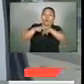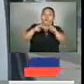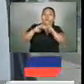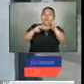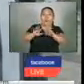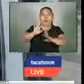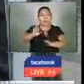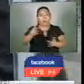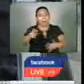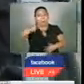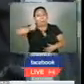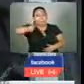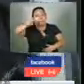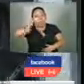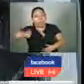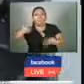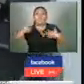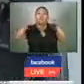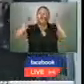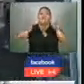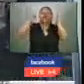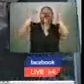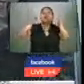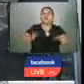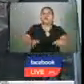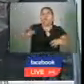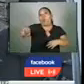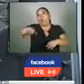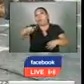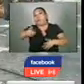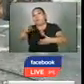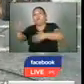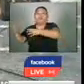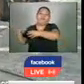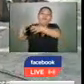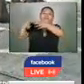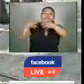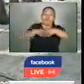próximos meses se dará a conocer oficialmente sobre el otro contingente de